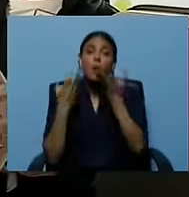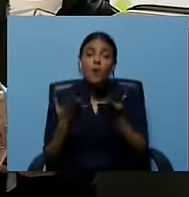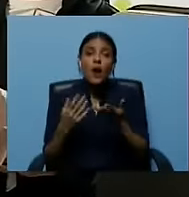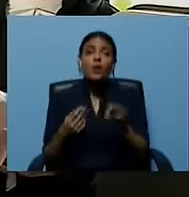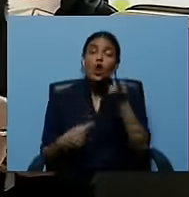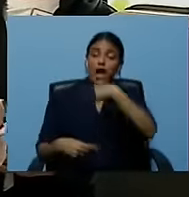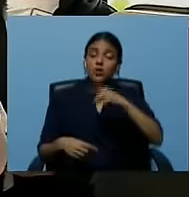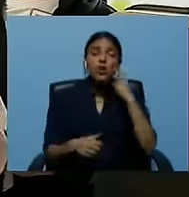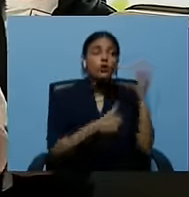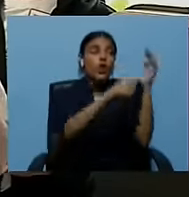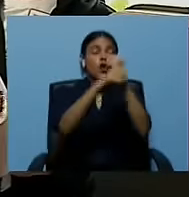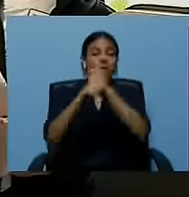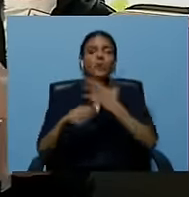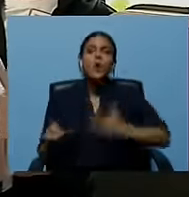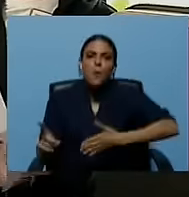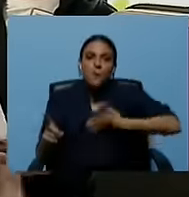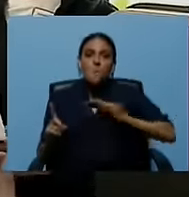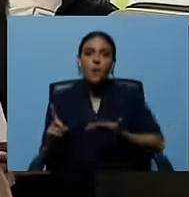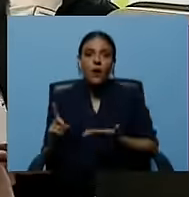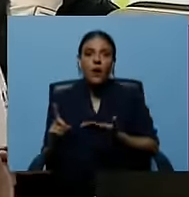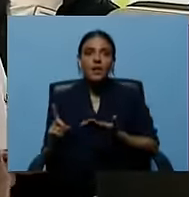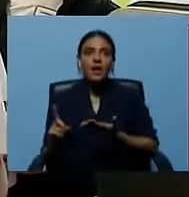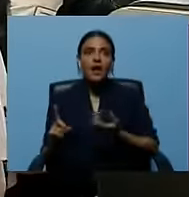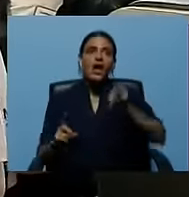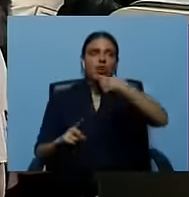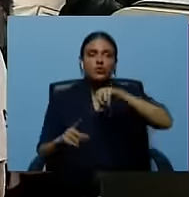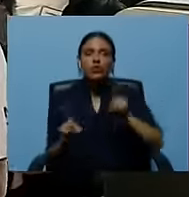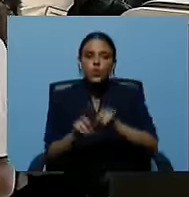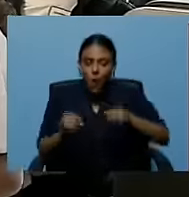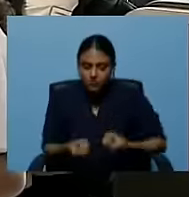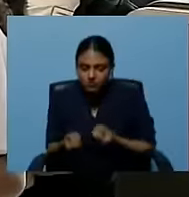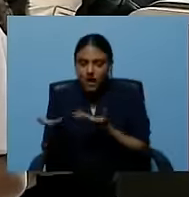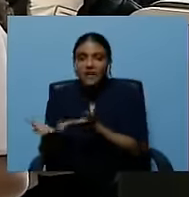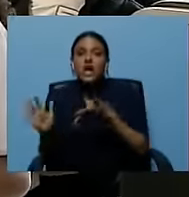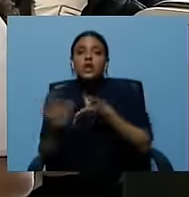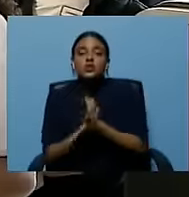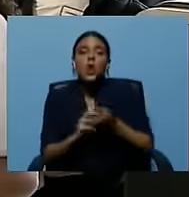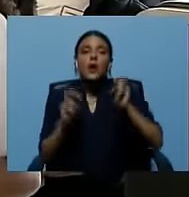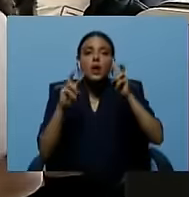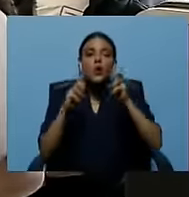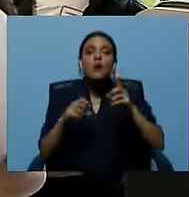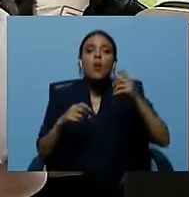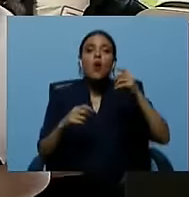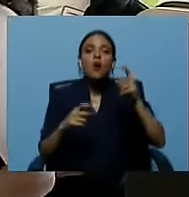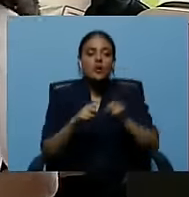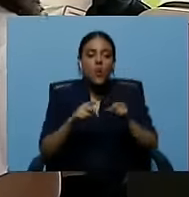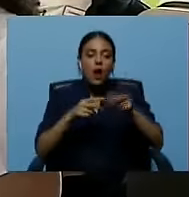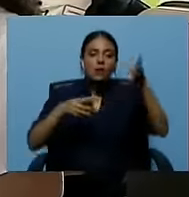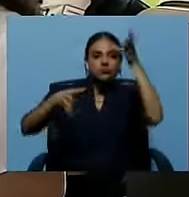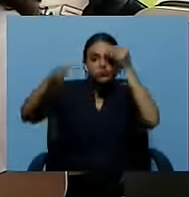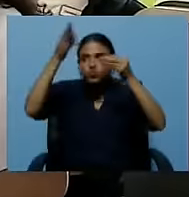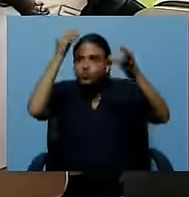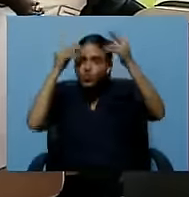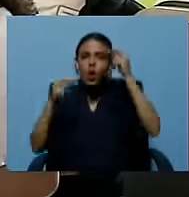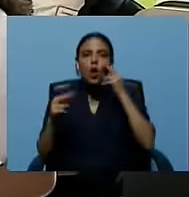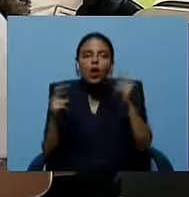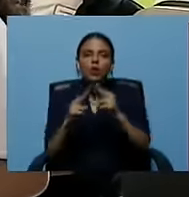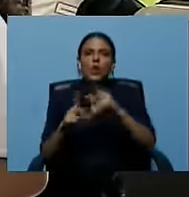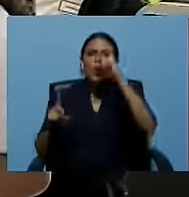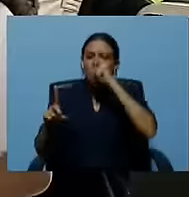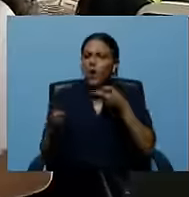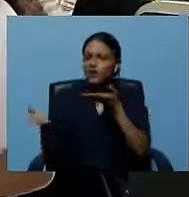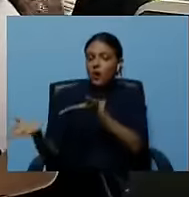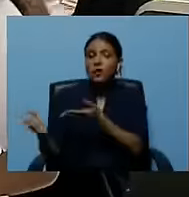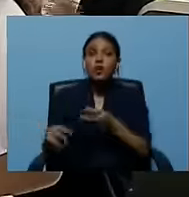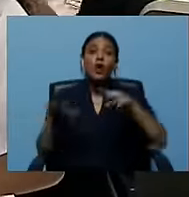ver y poder entregarnos a este tipo de conocimientos. ¿Qué edad tienes tú?